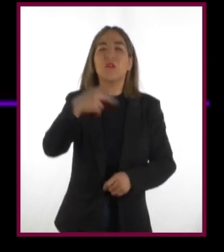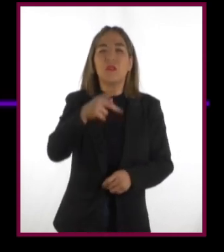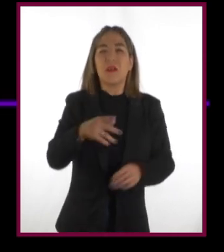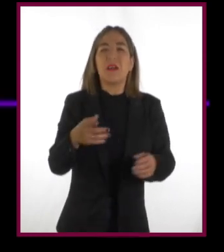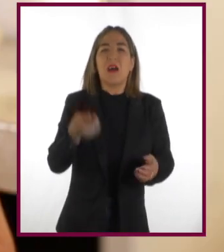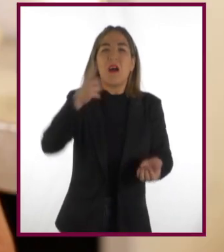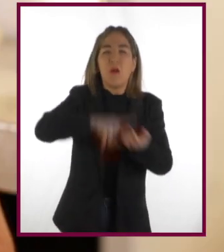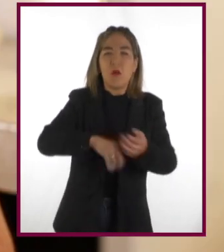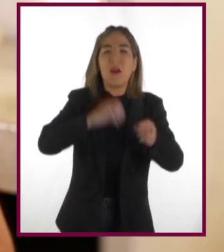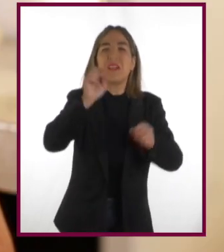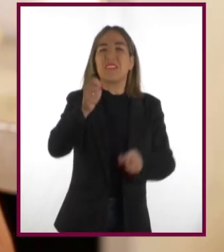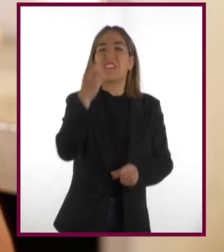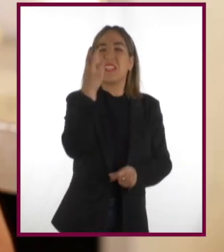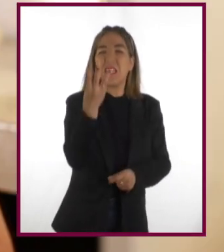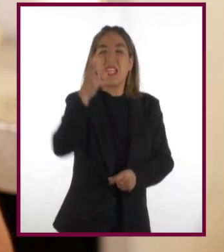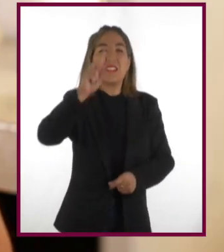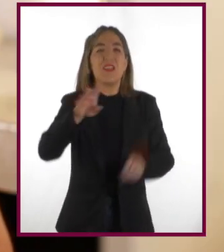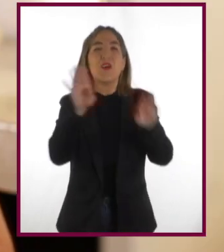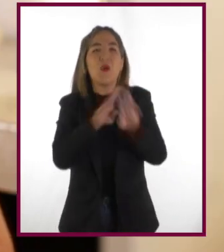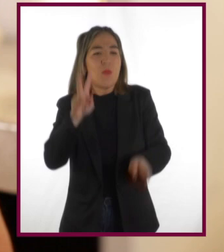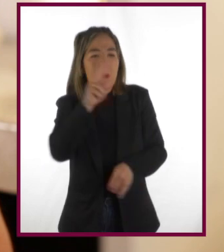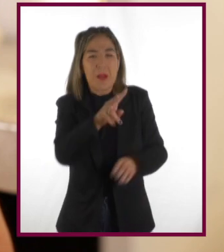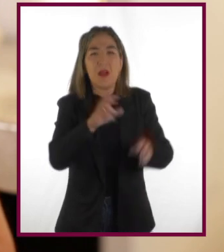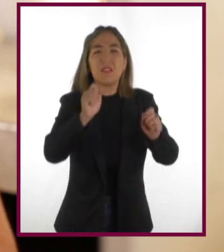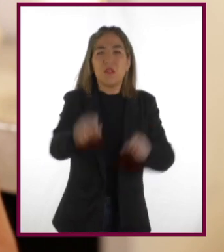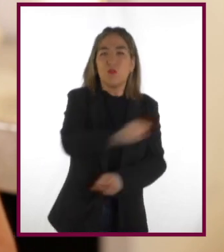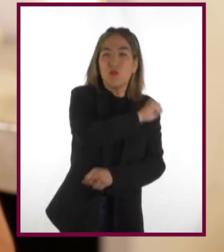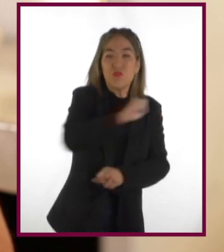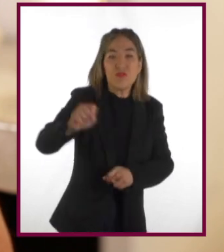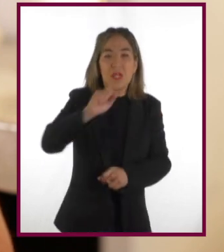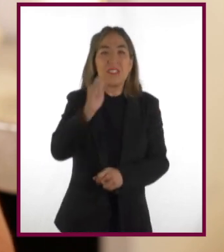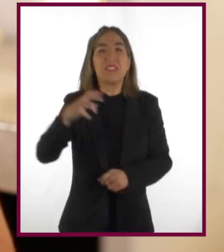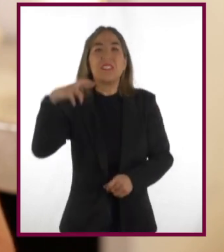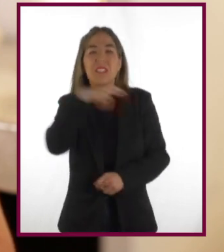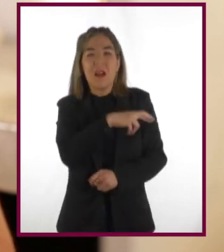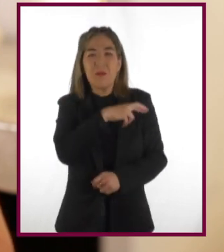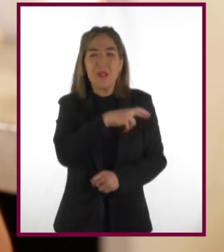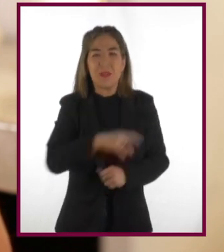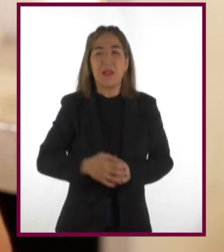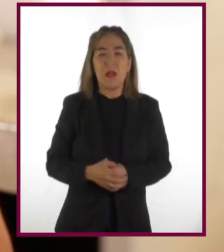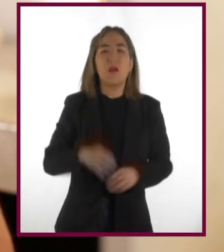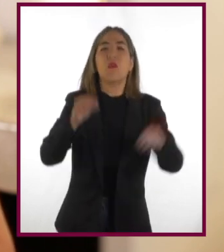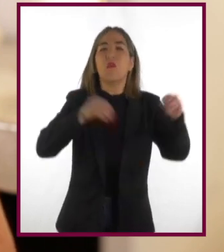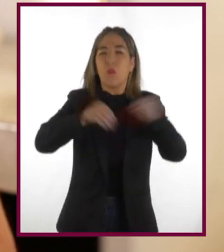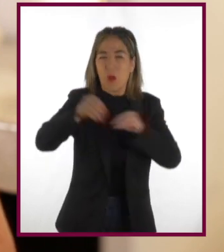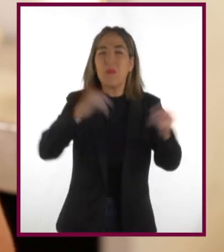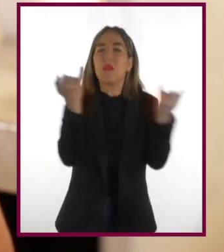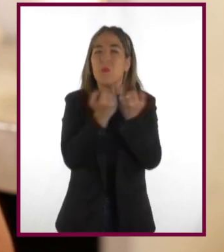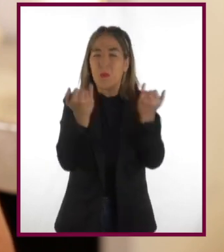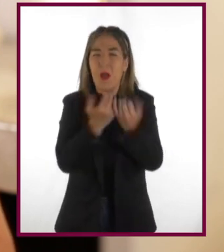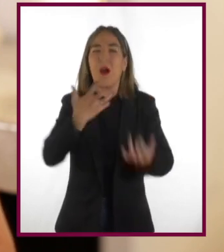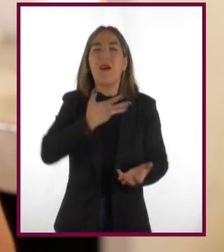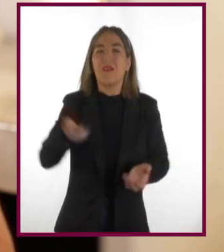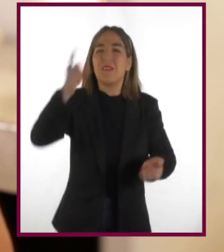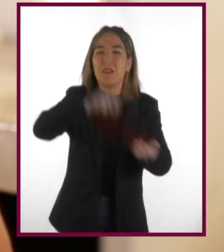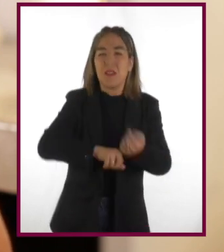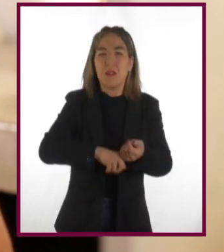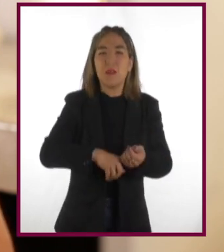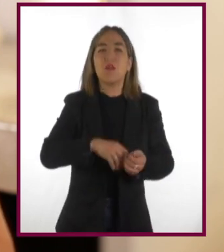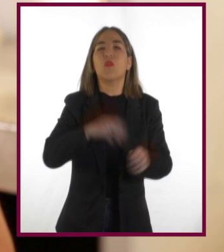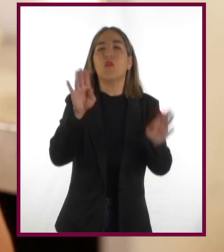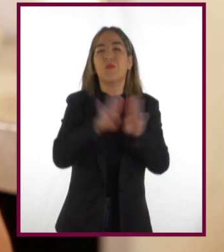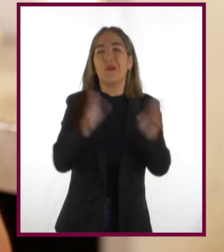ejemplo su tridimensionalidad. El fenómeno de la turbulencia es tridimensional. La turbulencia también tiene una